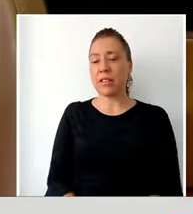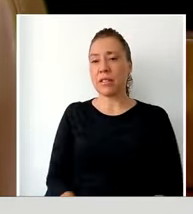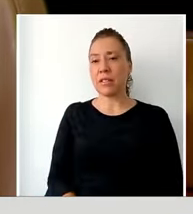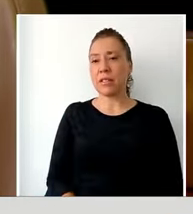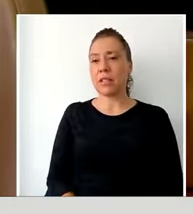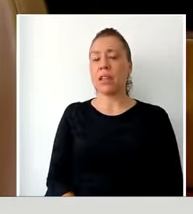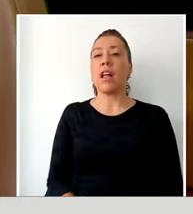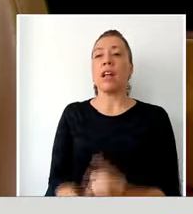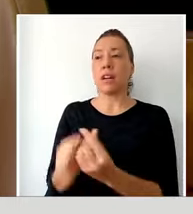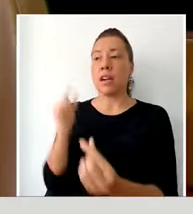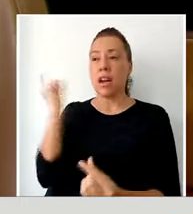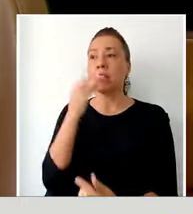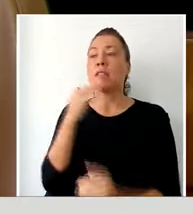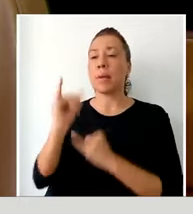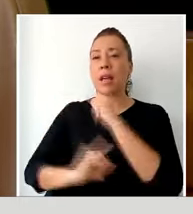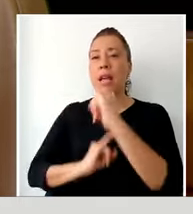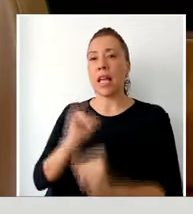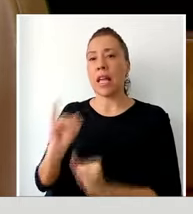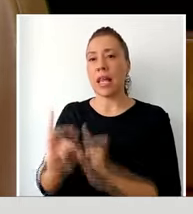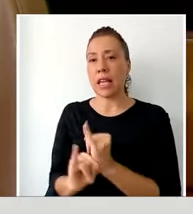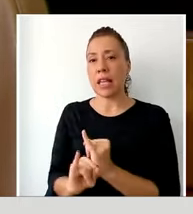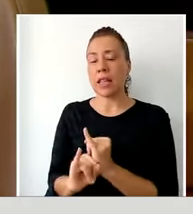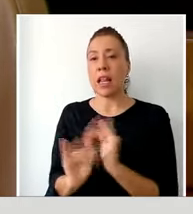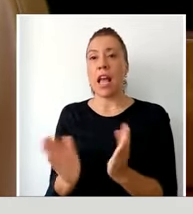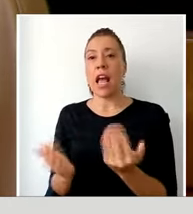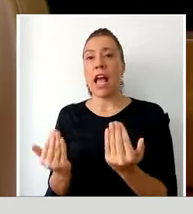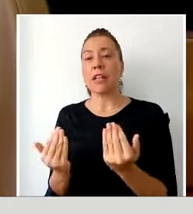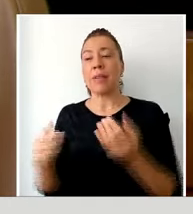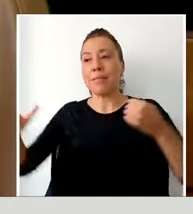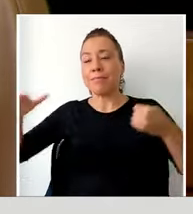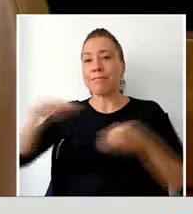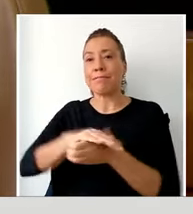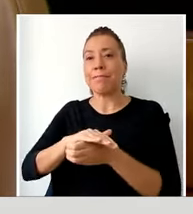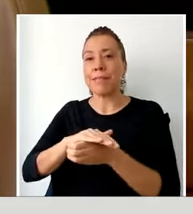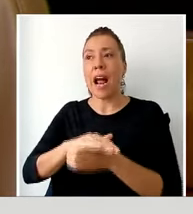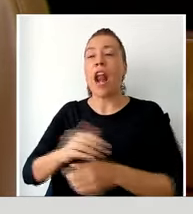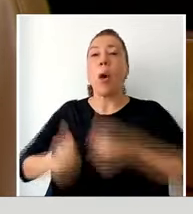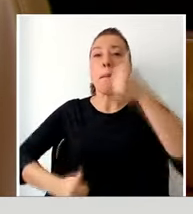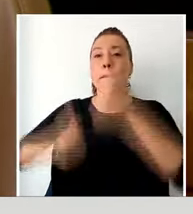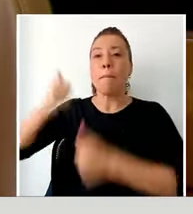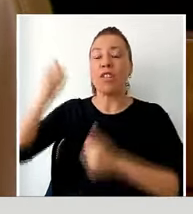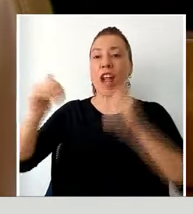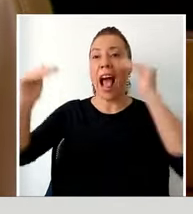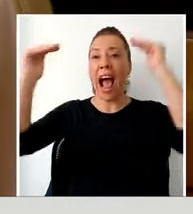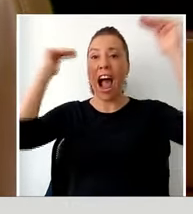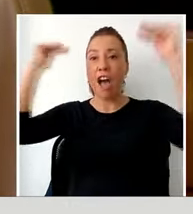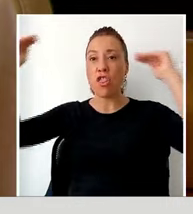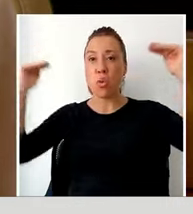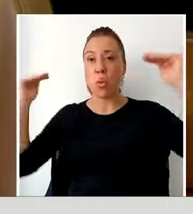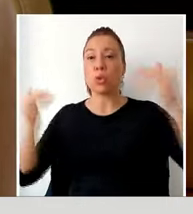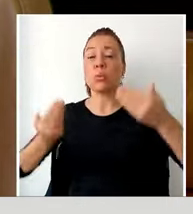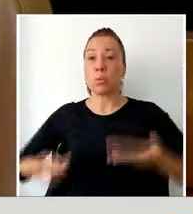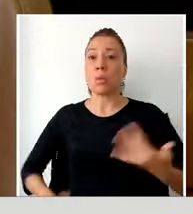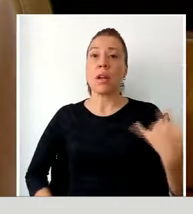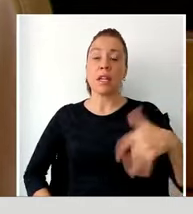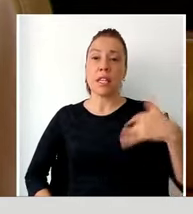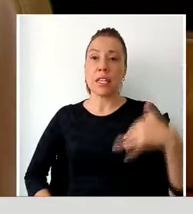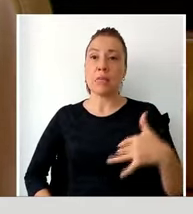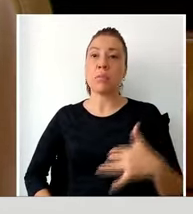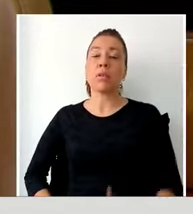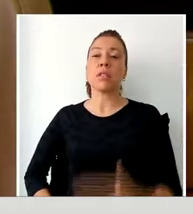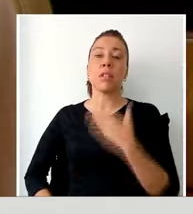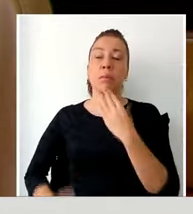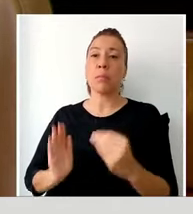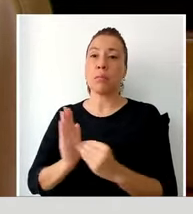e internacional a la espera de ingresar al círculo profesional adulto por eso es importante considerar que los